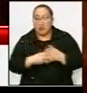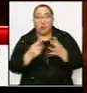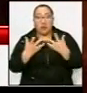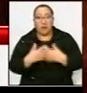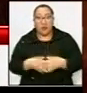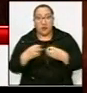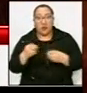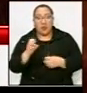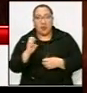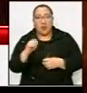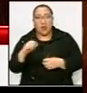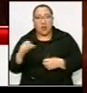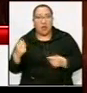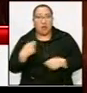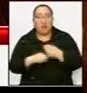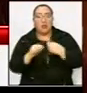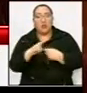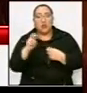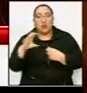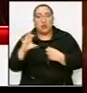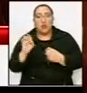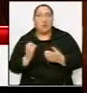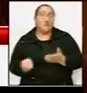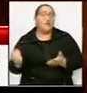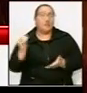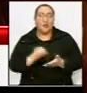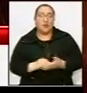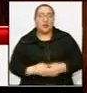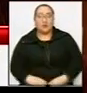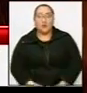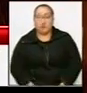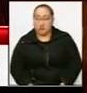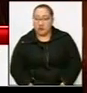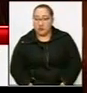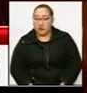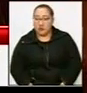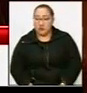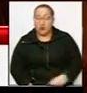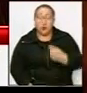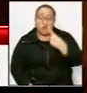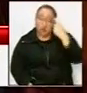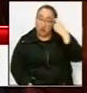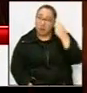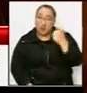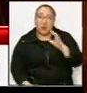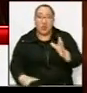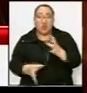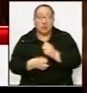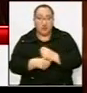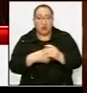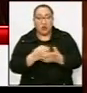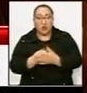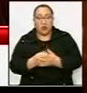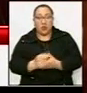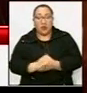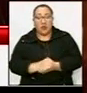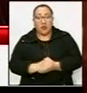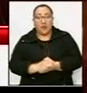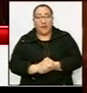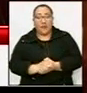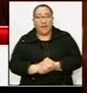empresa como Inaco las venda a 250 y más en el territorio nacional. Sabe muy bien que la captación de